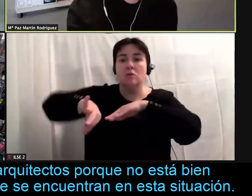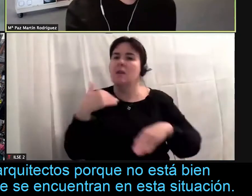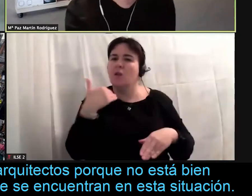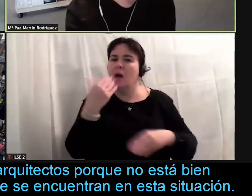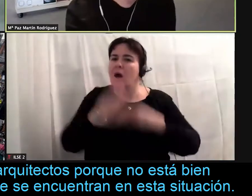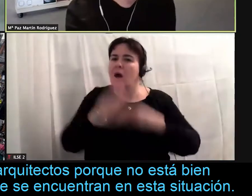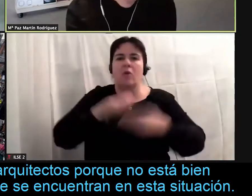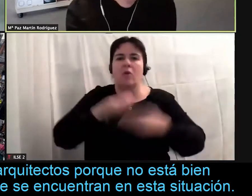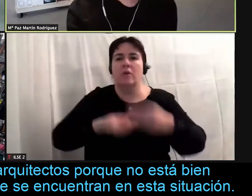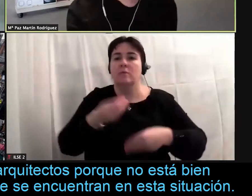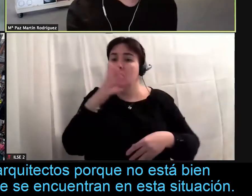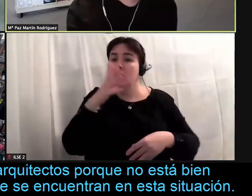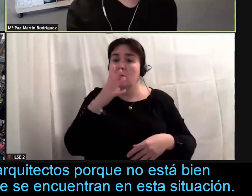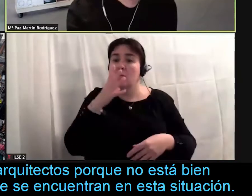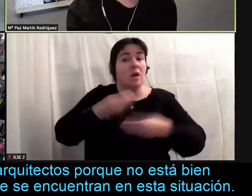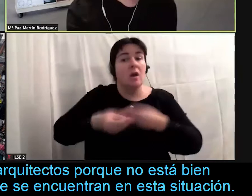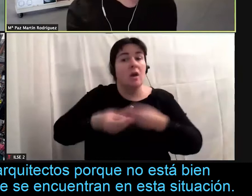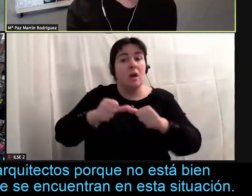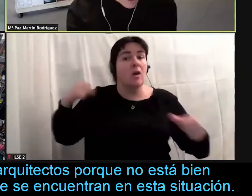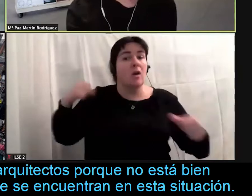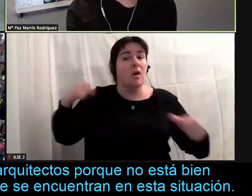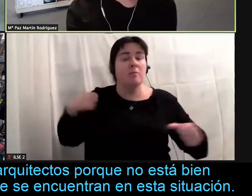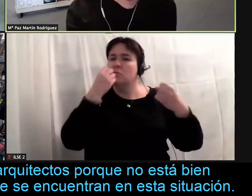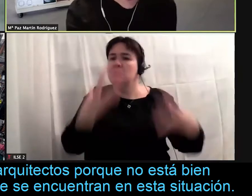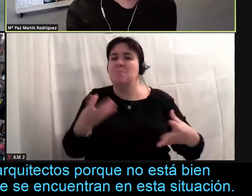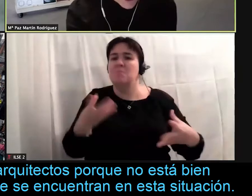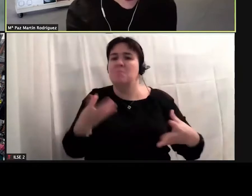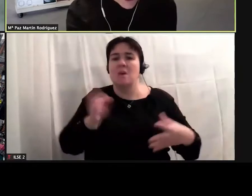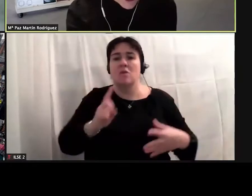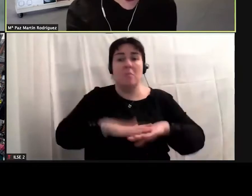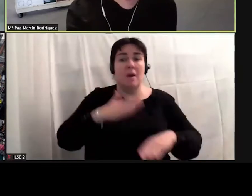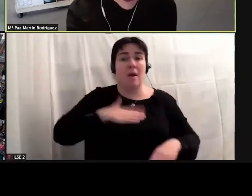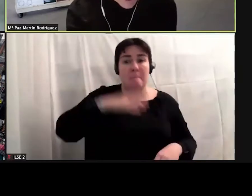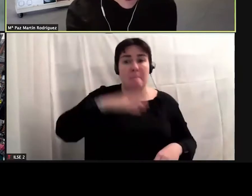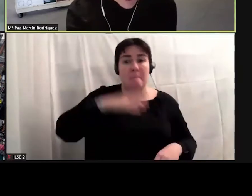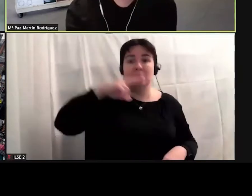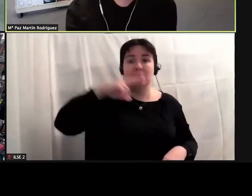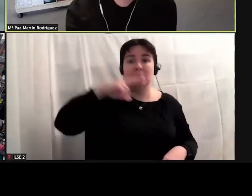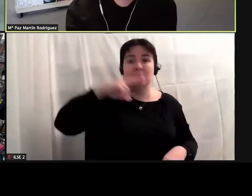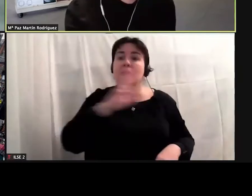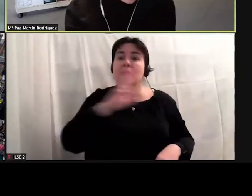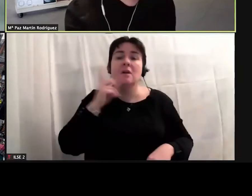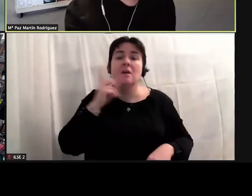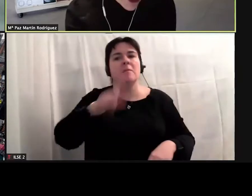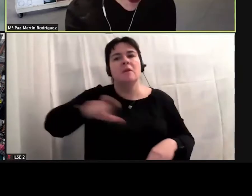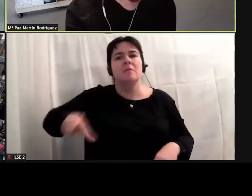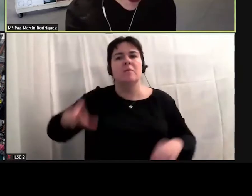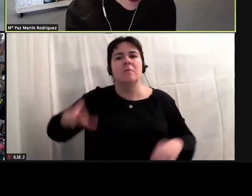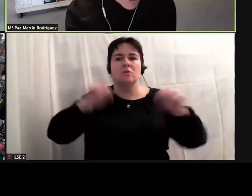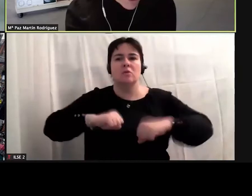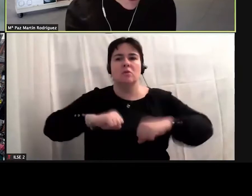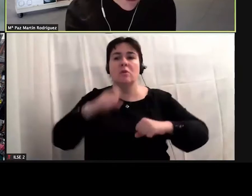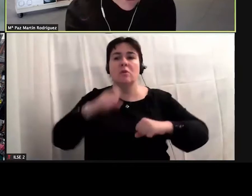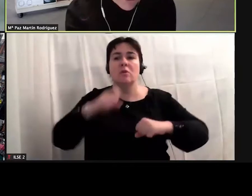personas mayores que se puedan encontrar en esa situación. Y con eso quiero decir, cuando se habla de personas mayores, que no todas las personas mayores tienen discapacidad ni la van